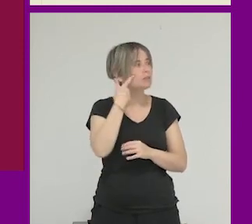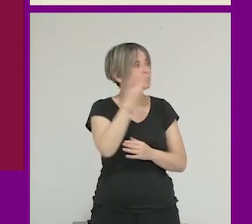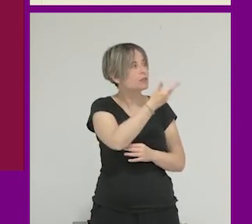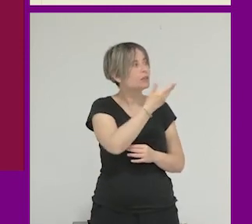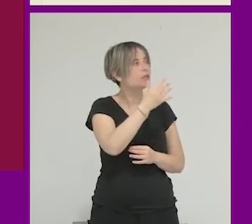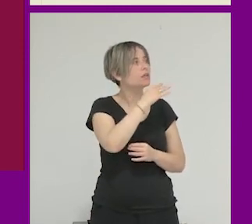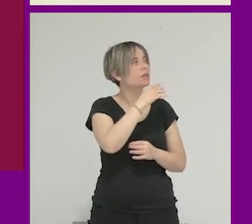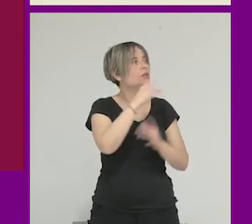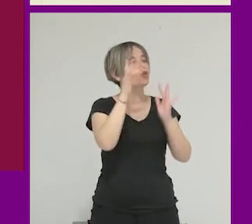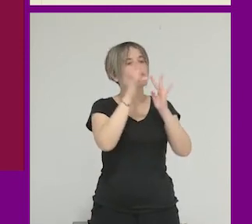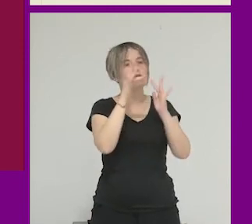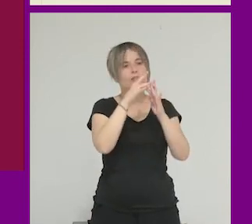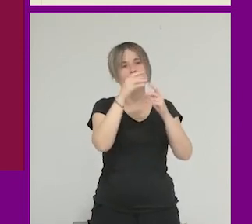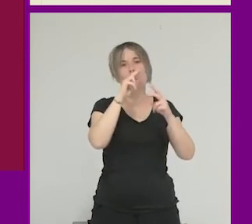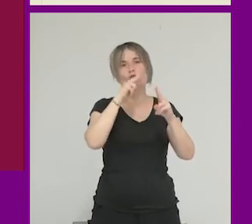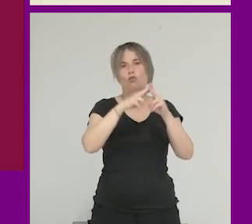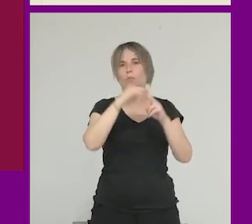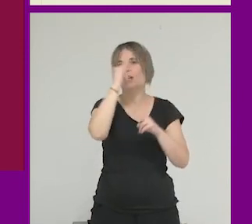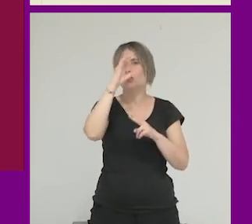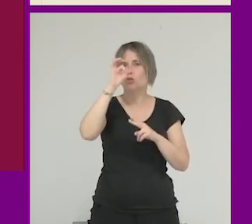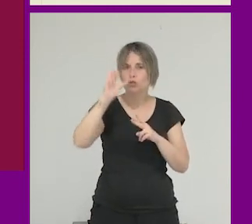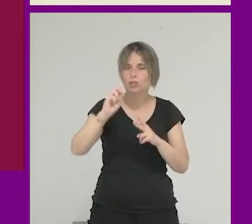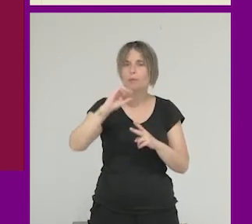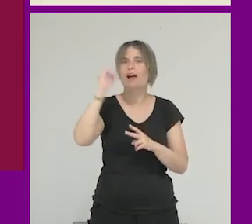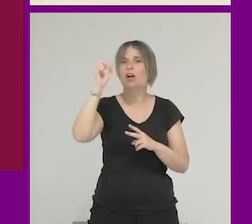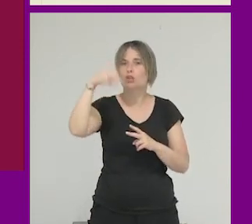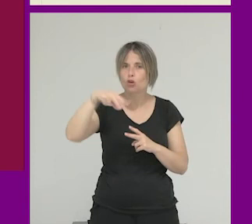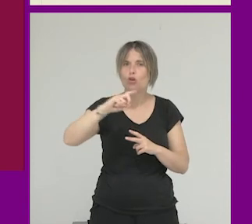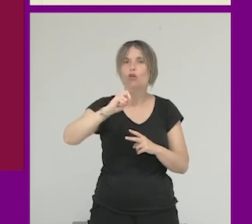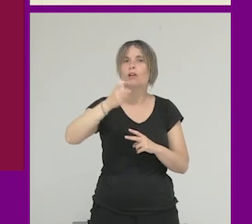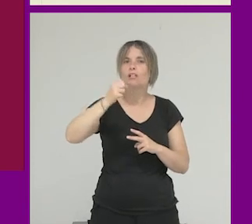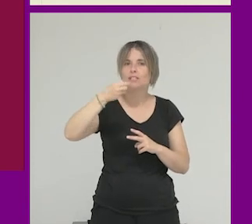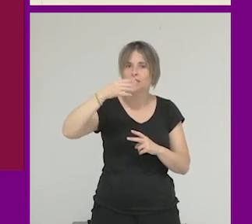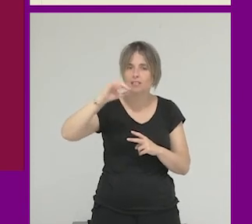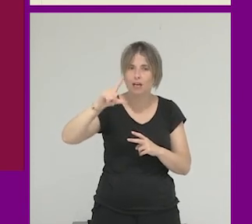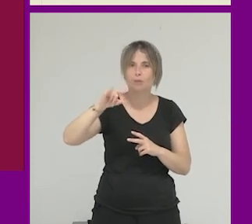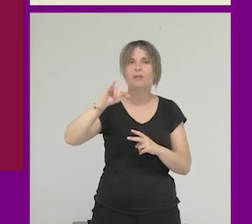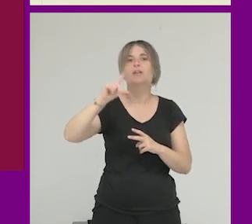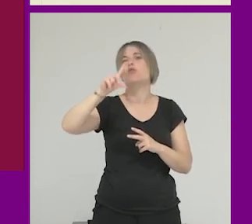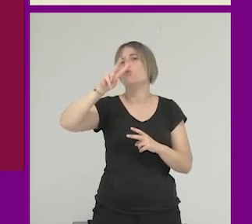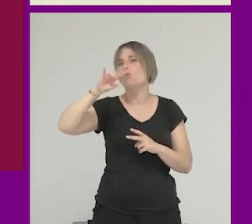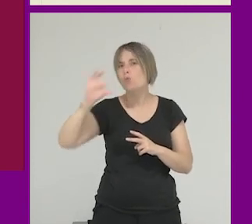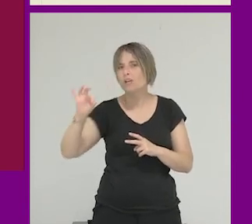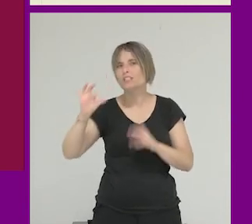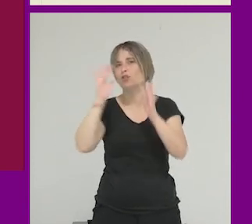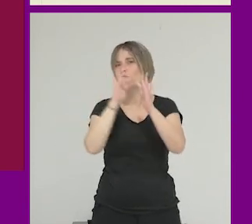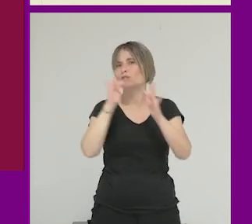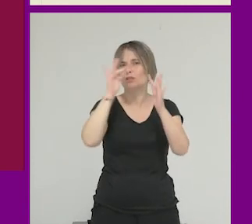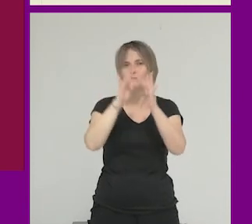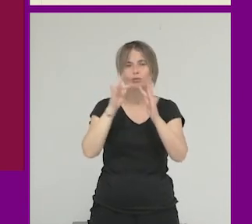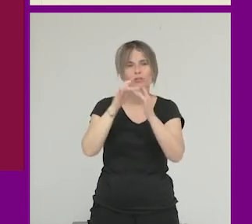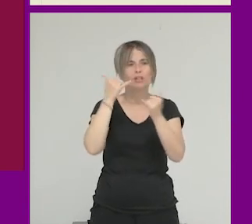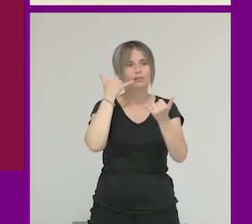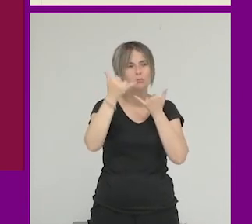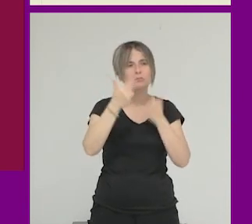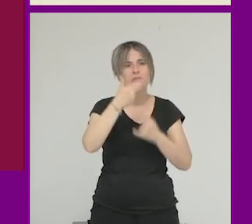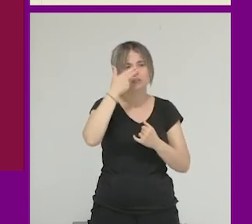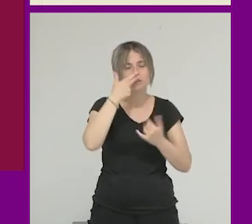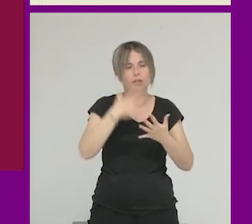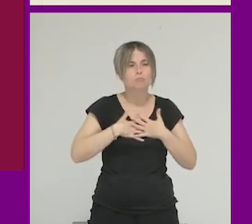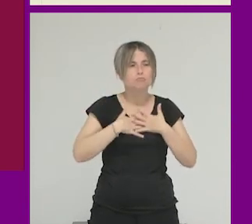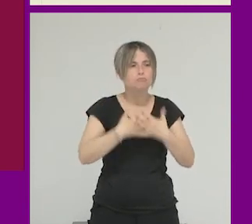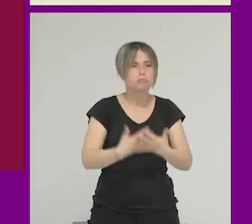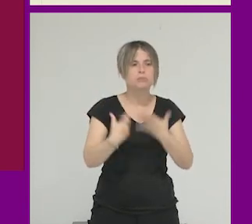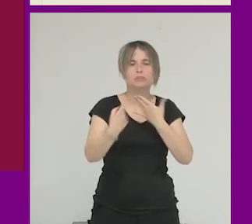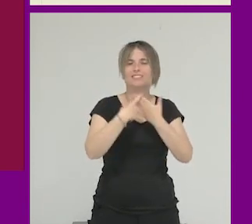Joseba, Nel, David, Unai, Jon, Xabi, Jose eta Luis, behiek izan dira partatu dutenak, oso eskertuta nago